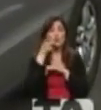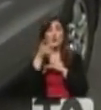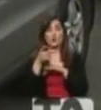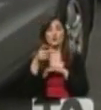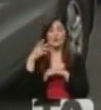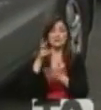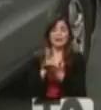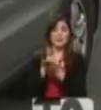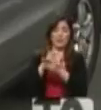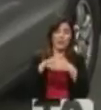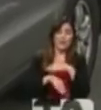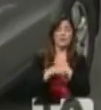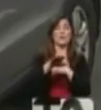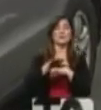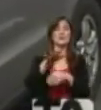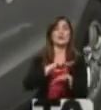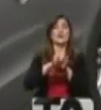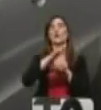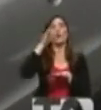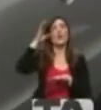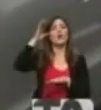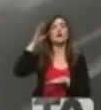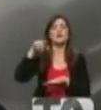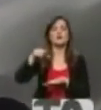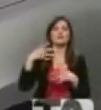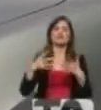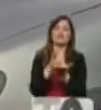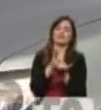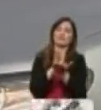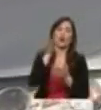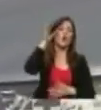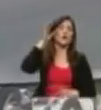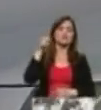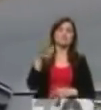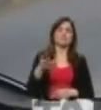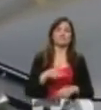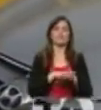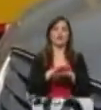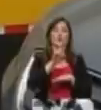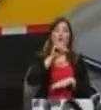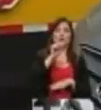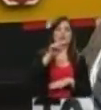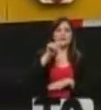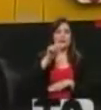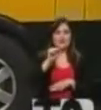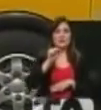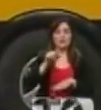salida del terminal microrregional Río Coca. La salida de los buses es por la calle de Los Rosales hacia la Río